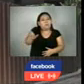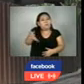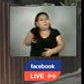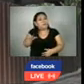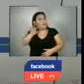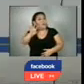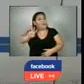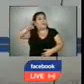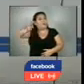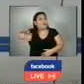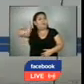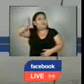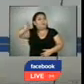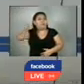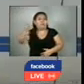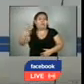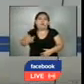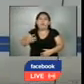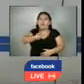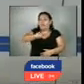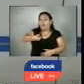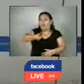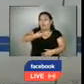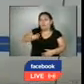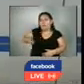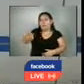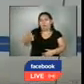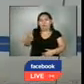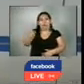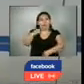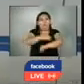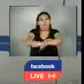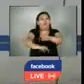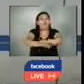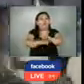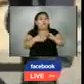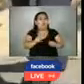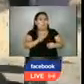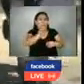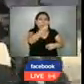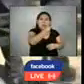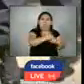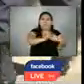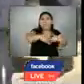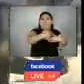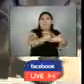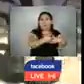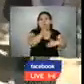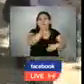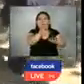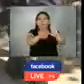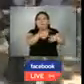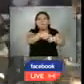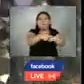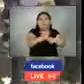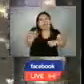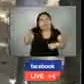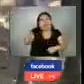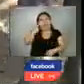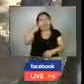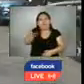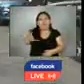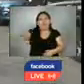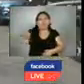aproximadamente 4 meses. Según información policial, la captura de Martínez Amaya se registró el 29 de diciembre en San Luis de la